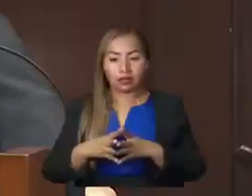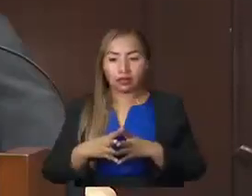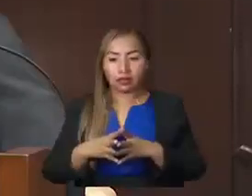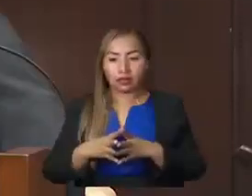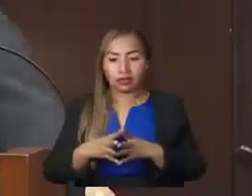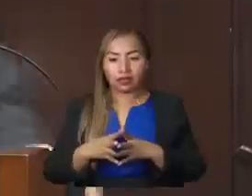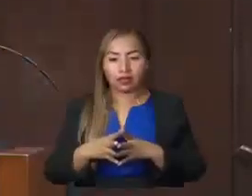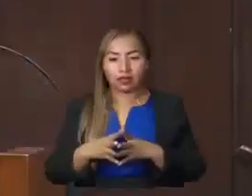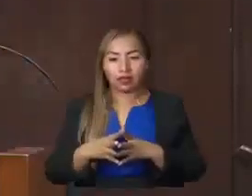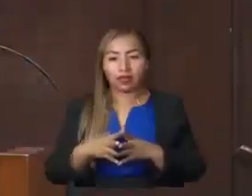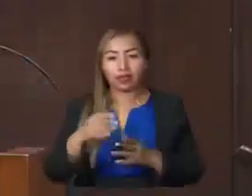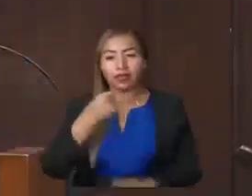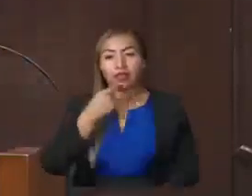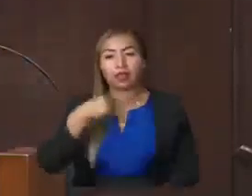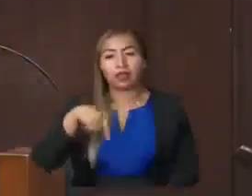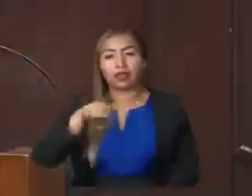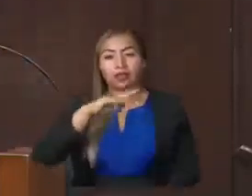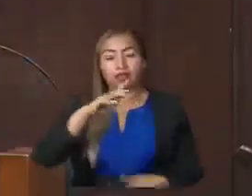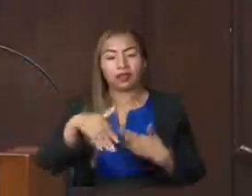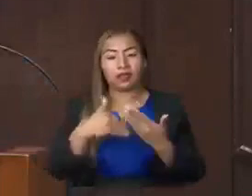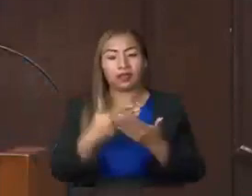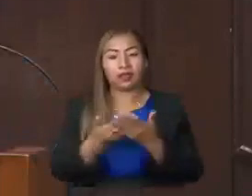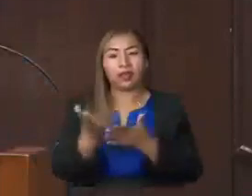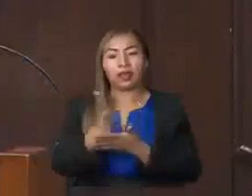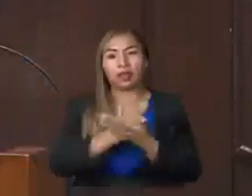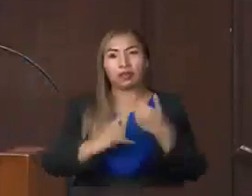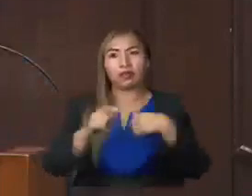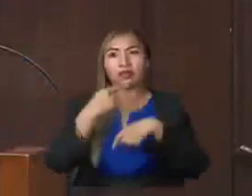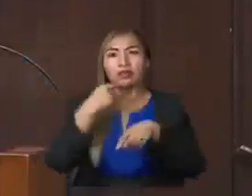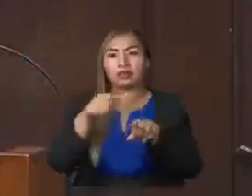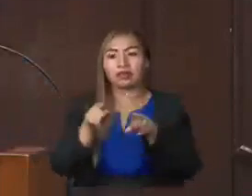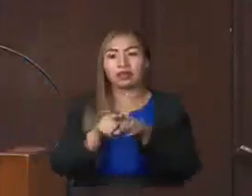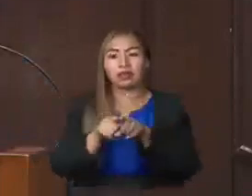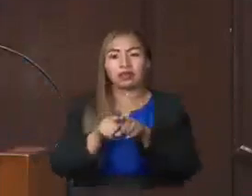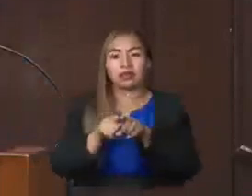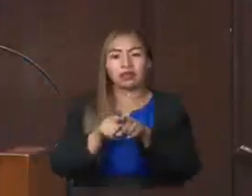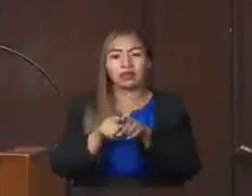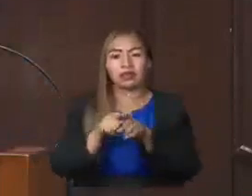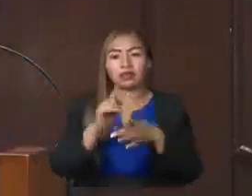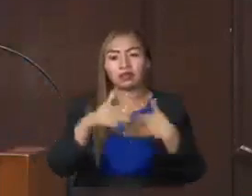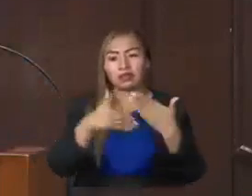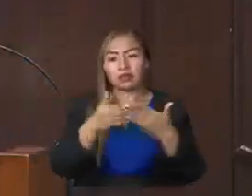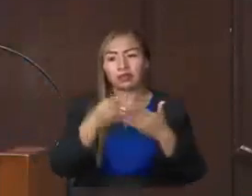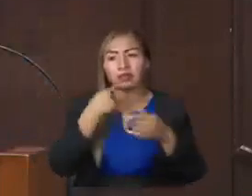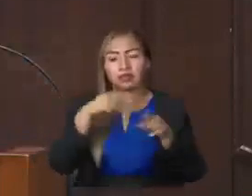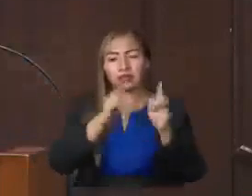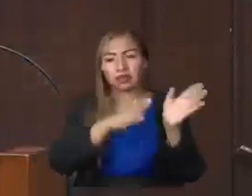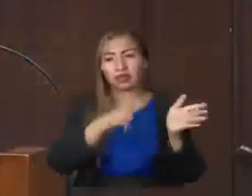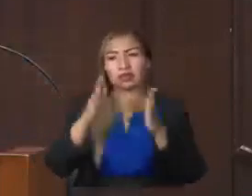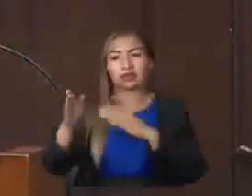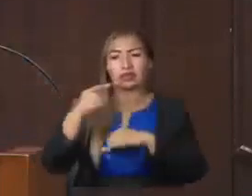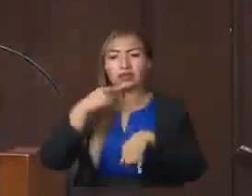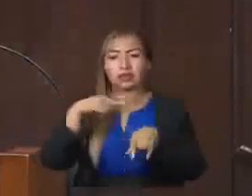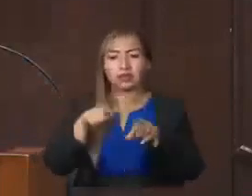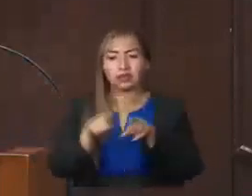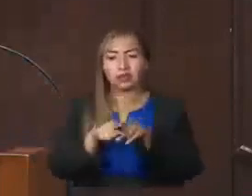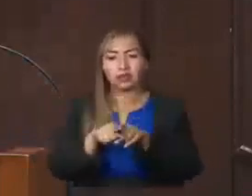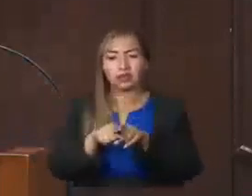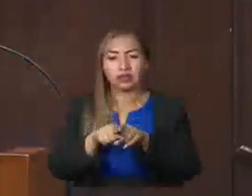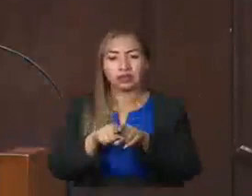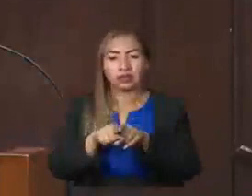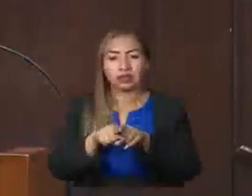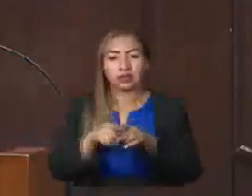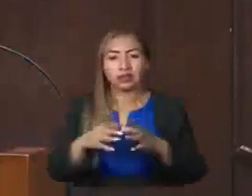Y lo que pareciese para algunos analistas una competencia entre los órganos del Estado por